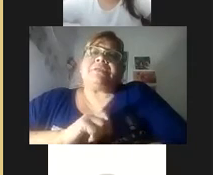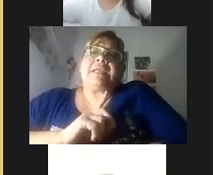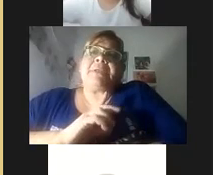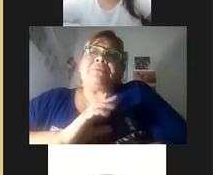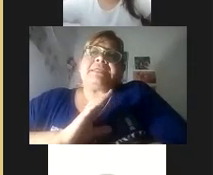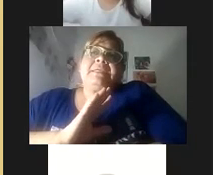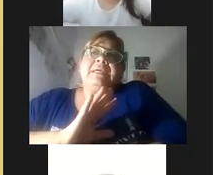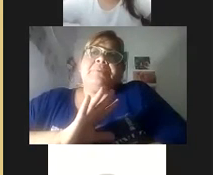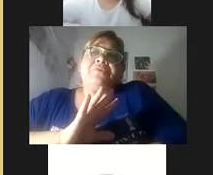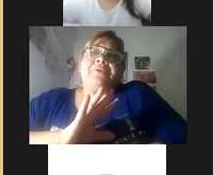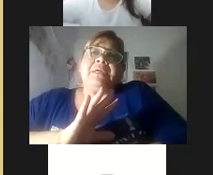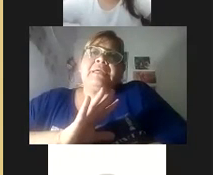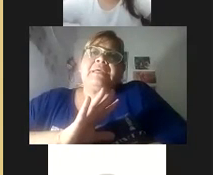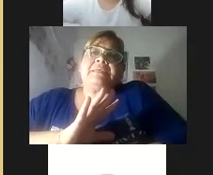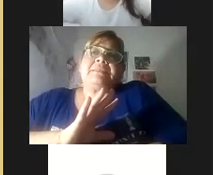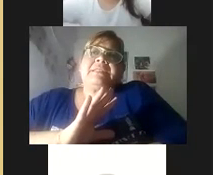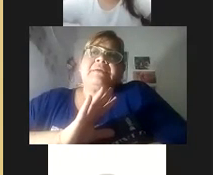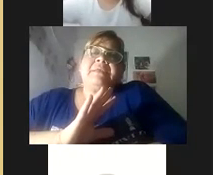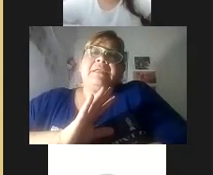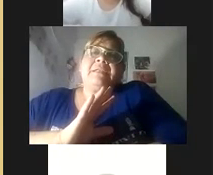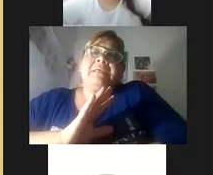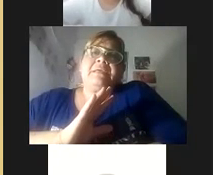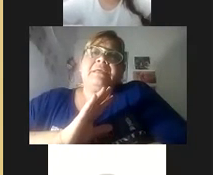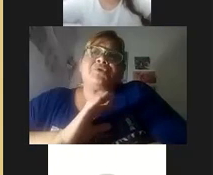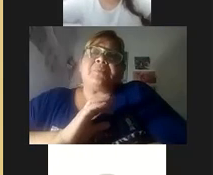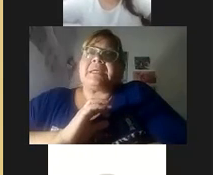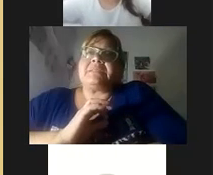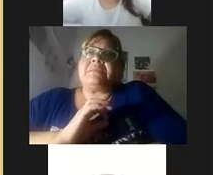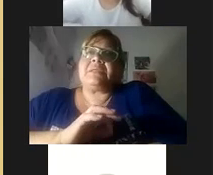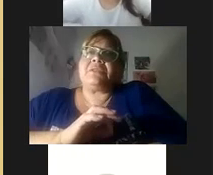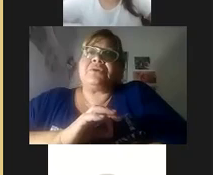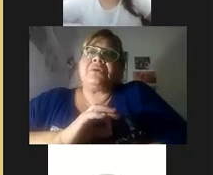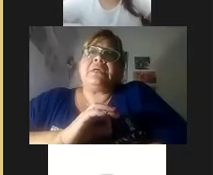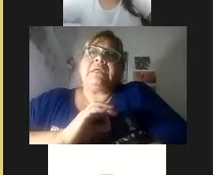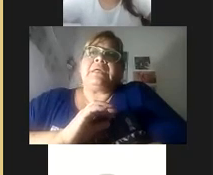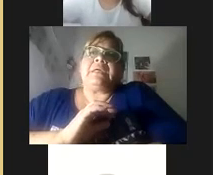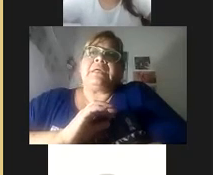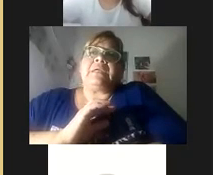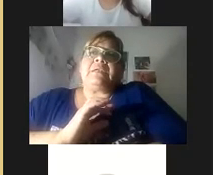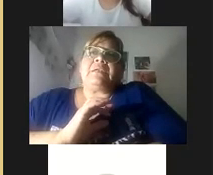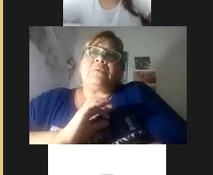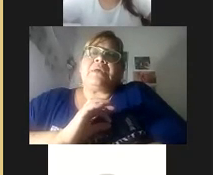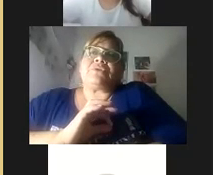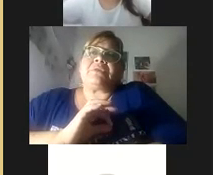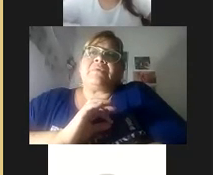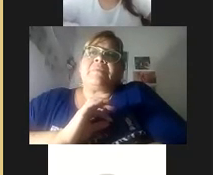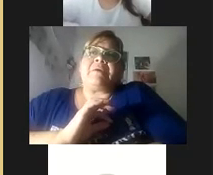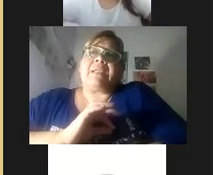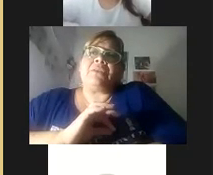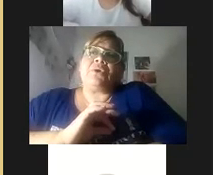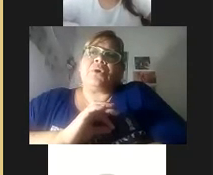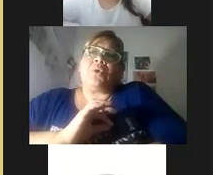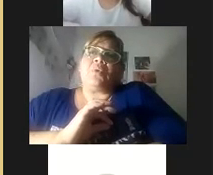O sea, la pregunta sería, profe, que si a través de nuestro envejecimiento el hueso se vuelve